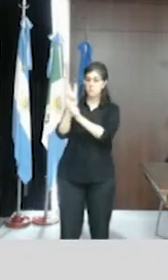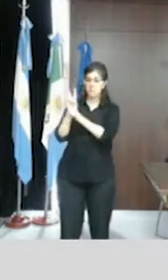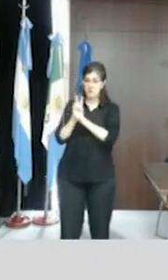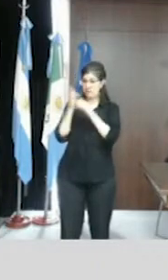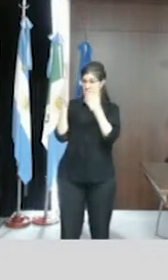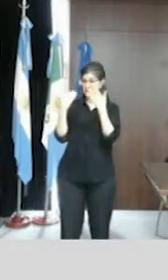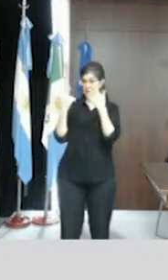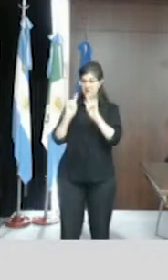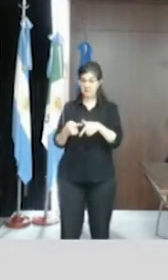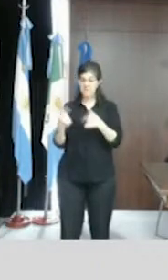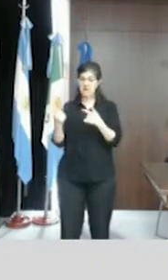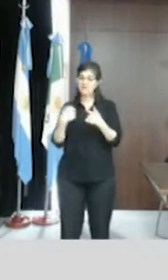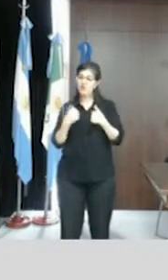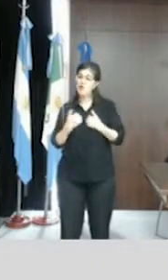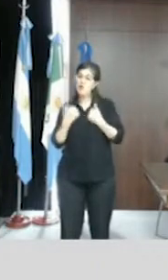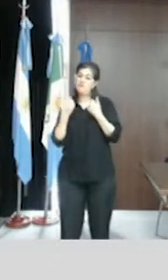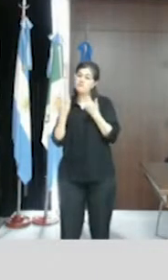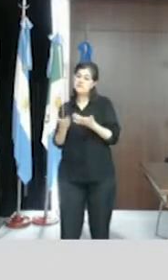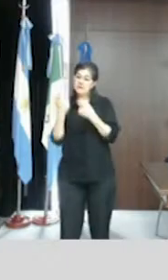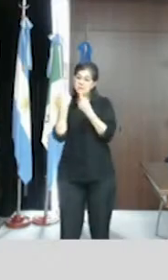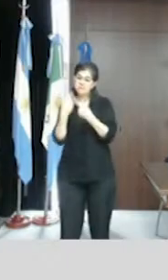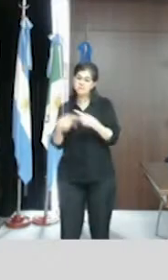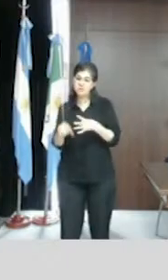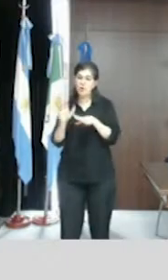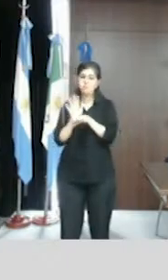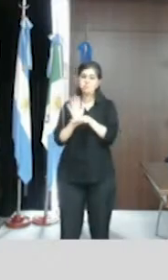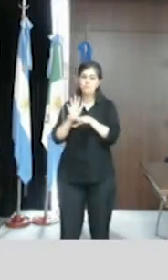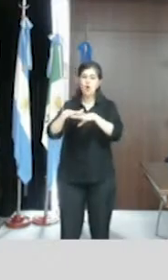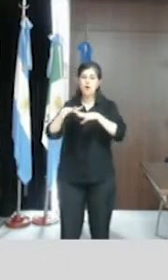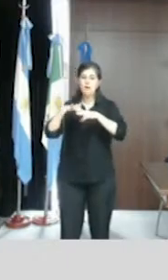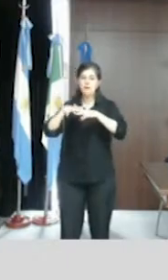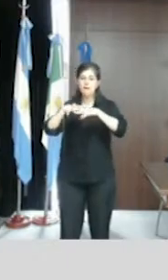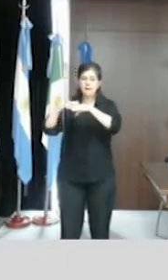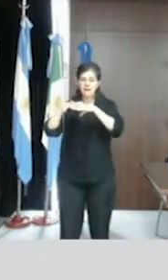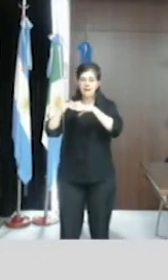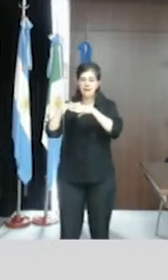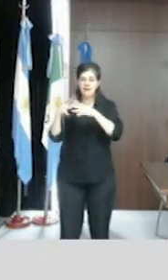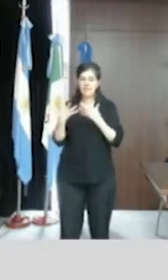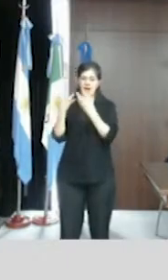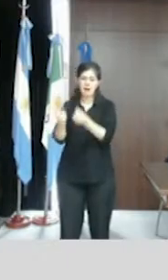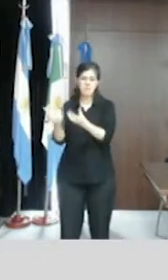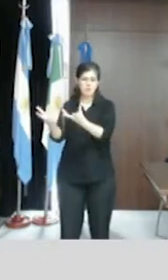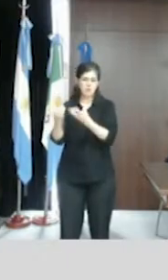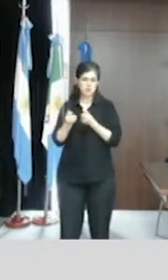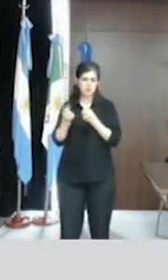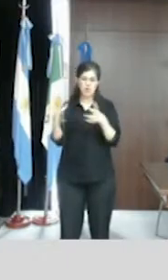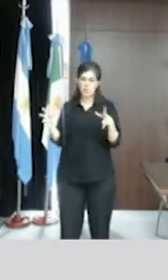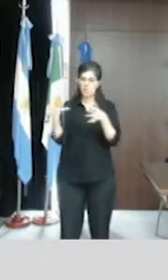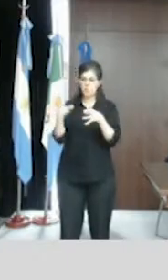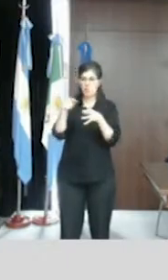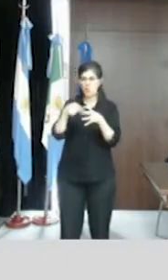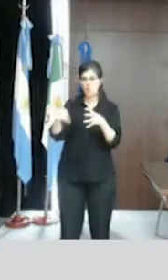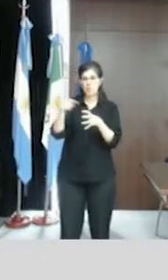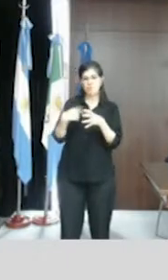puedo ofrecer un bienestar. Las redes de apoyo son fundamentales, las actividades grupales, salir a